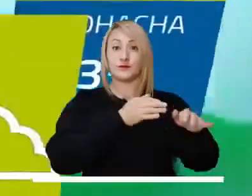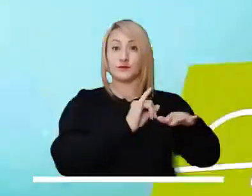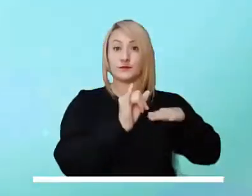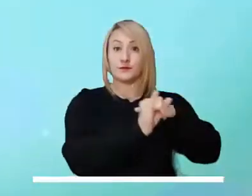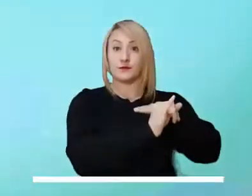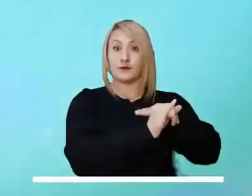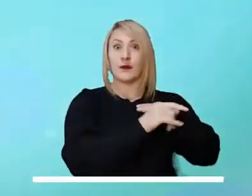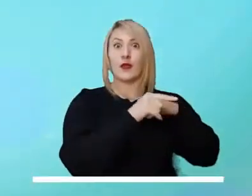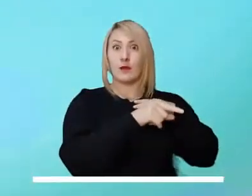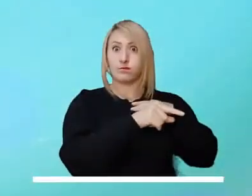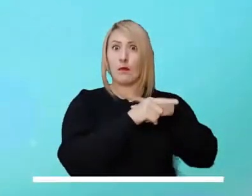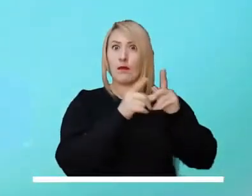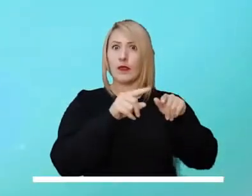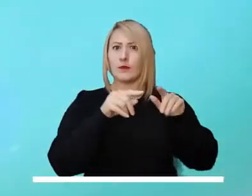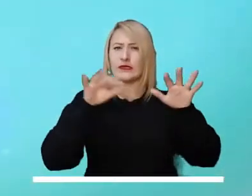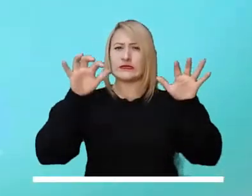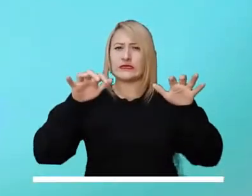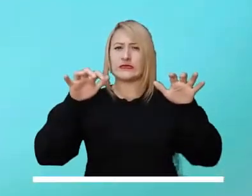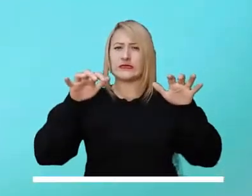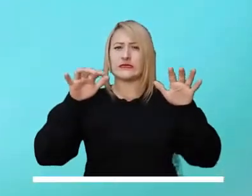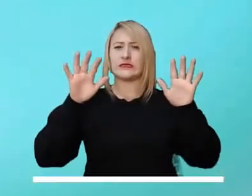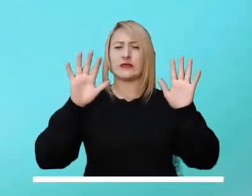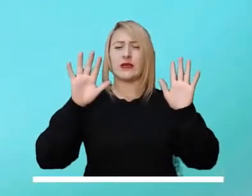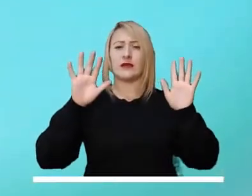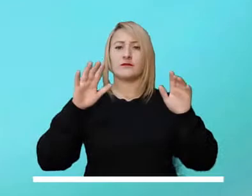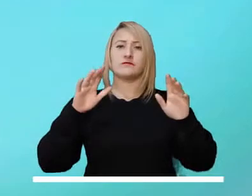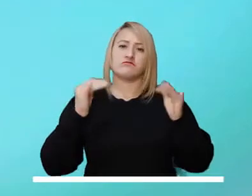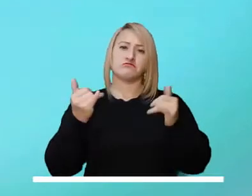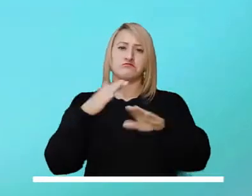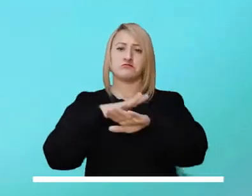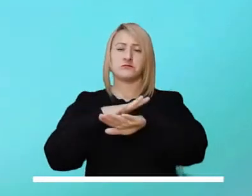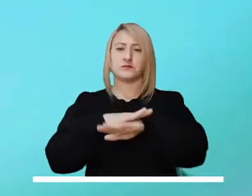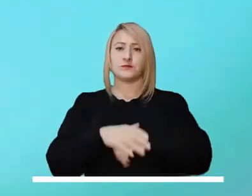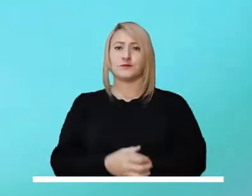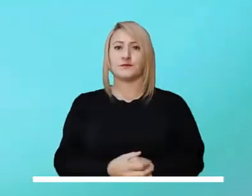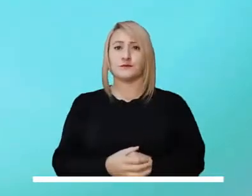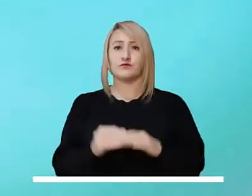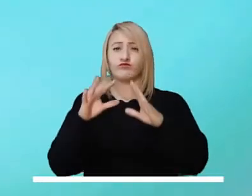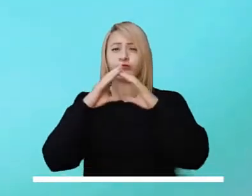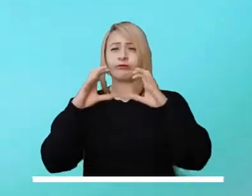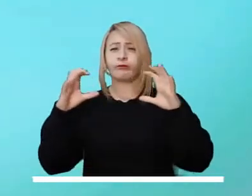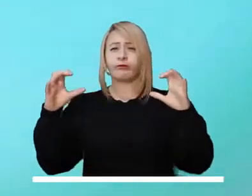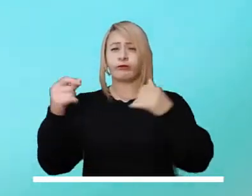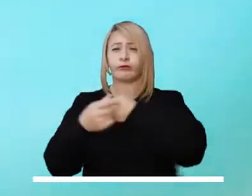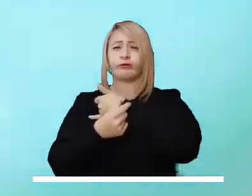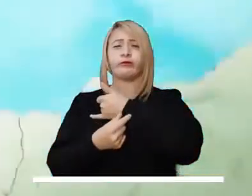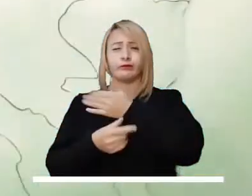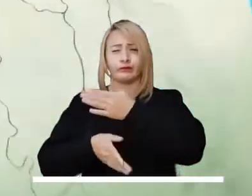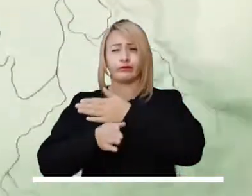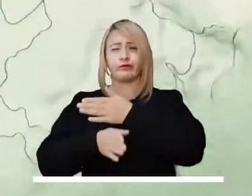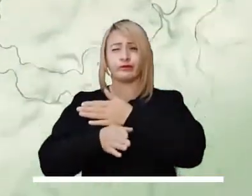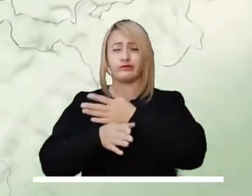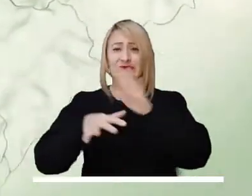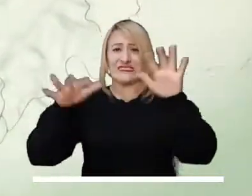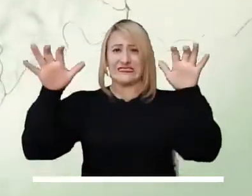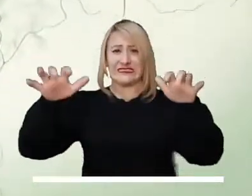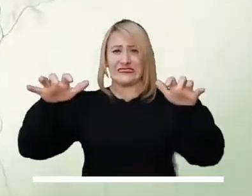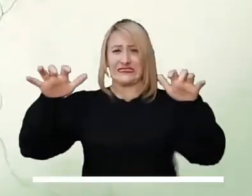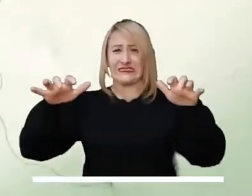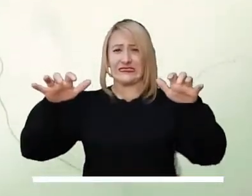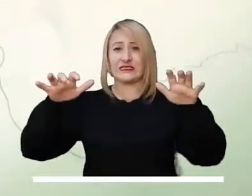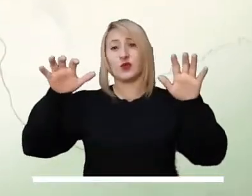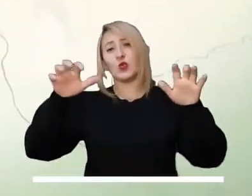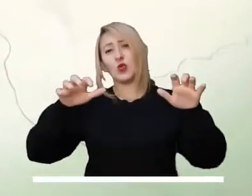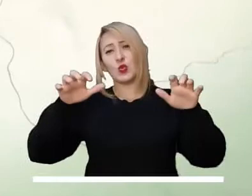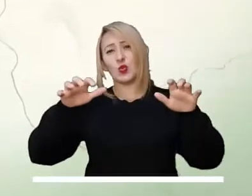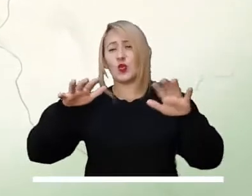cielo parcialmente nublado se anticipa en el archipiélago de san andrés y providencia donde además se estiman lluvias ligeras y esporádicas durante la tarde las no